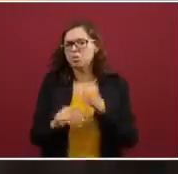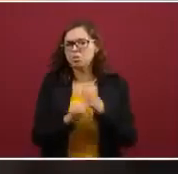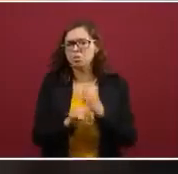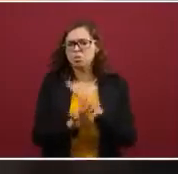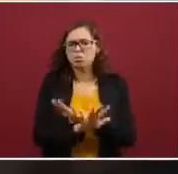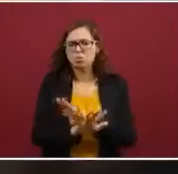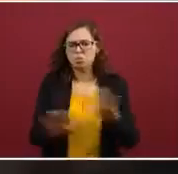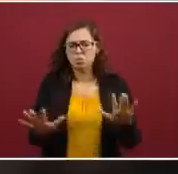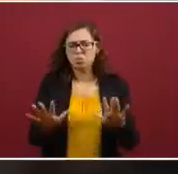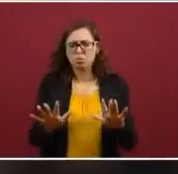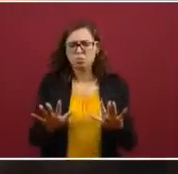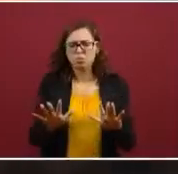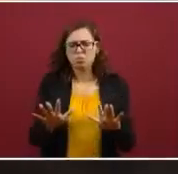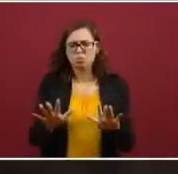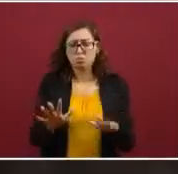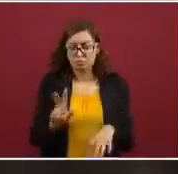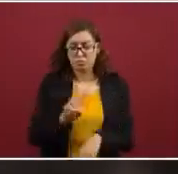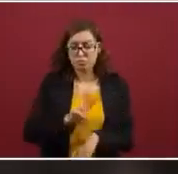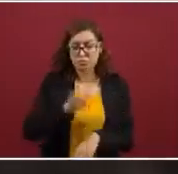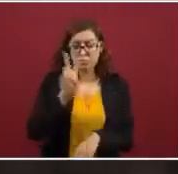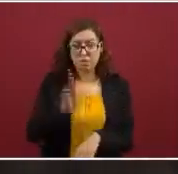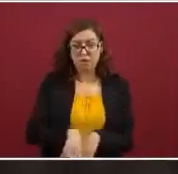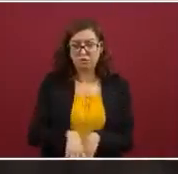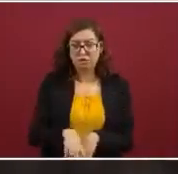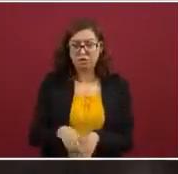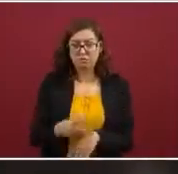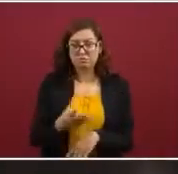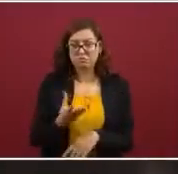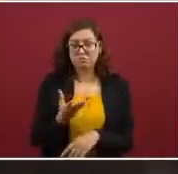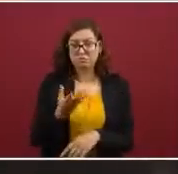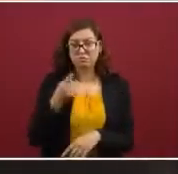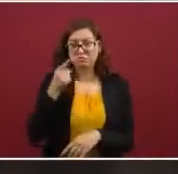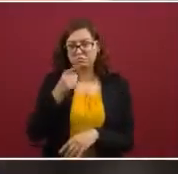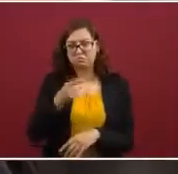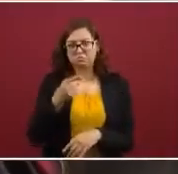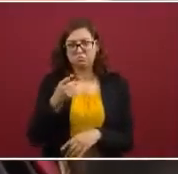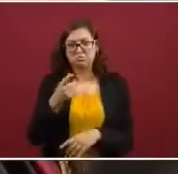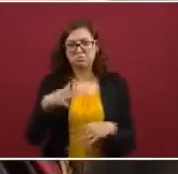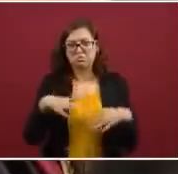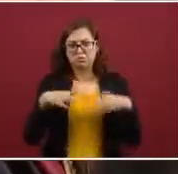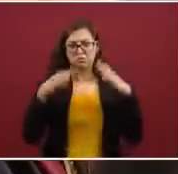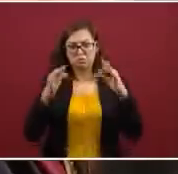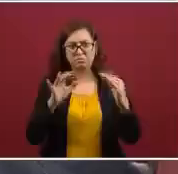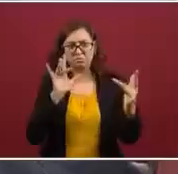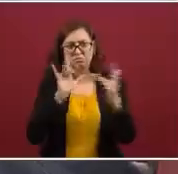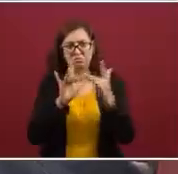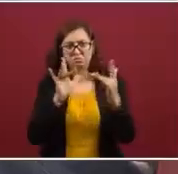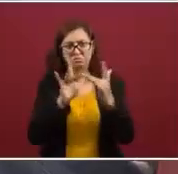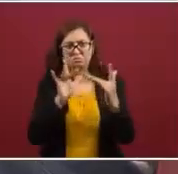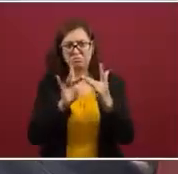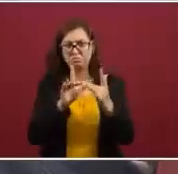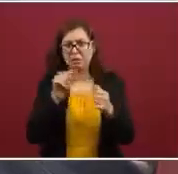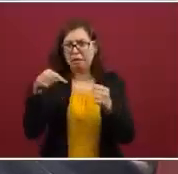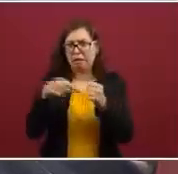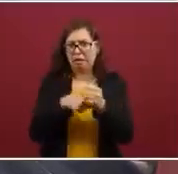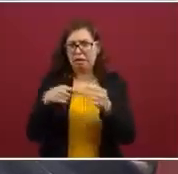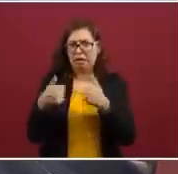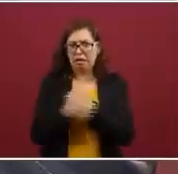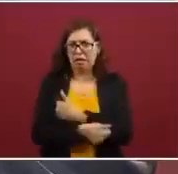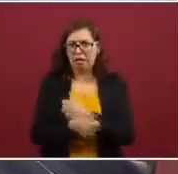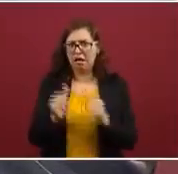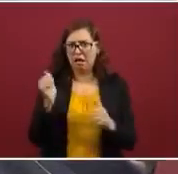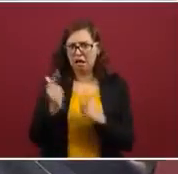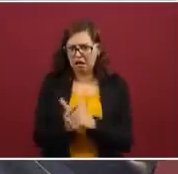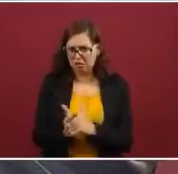pues si es cierto que pues no se ha podido contactar a la fundación. Y también comentaba